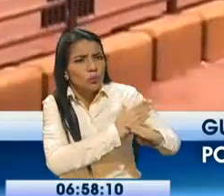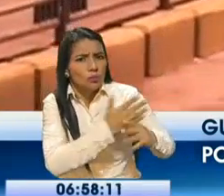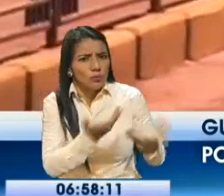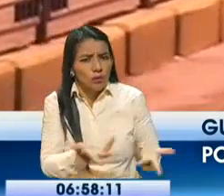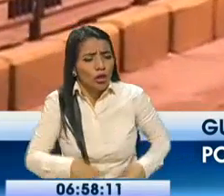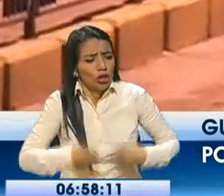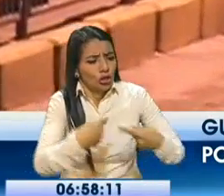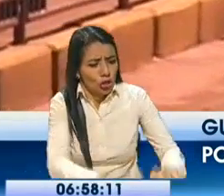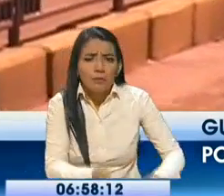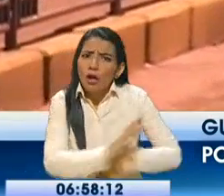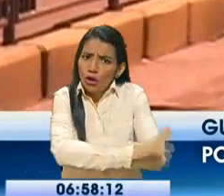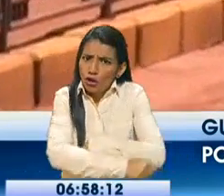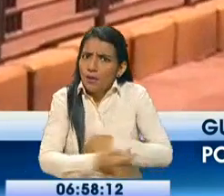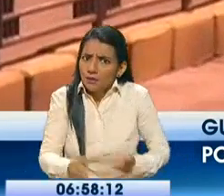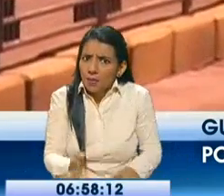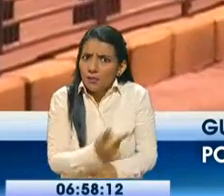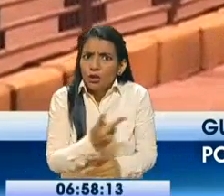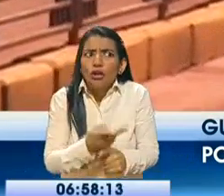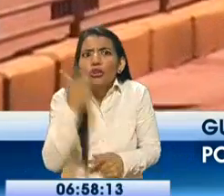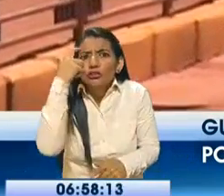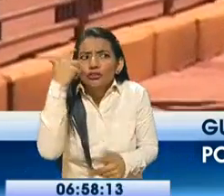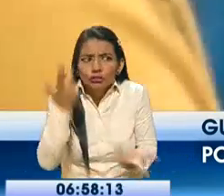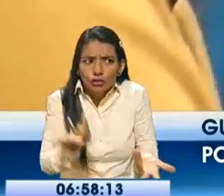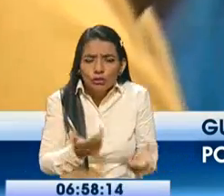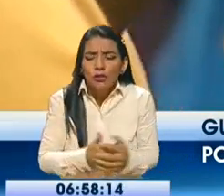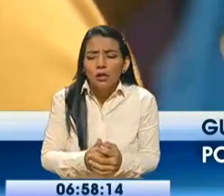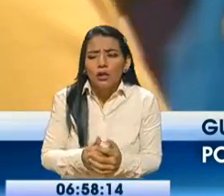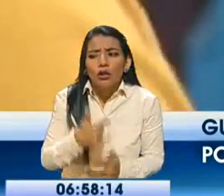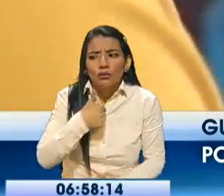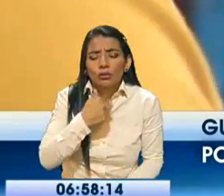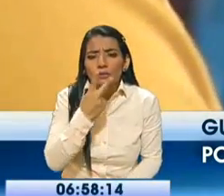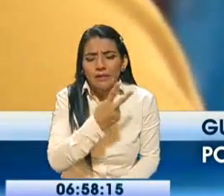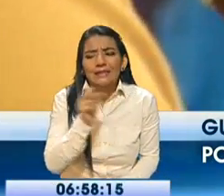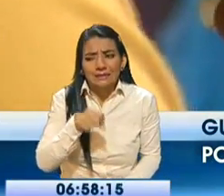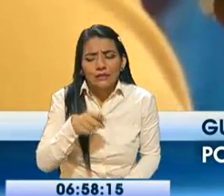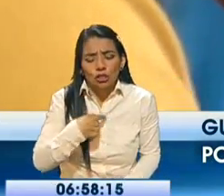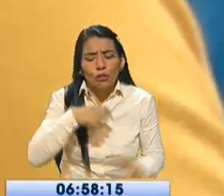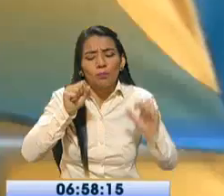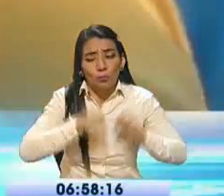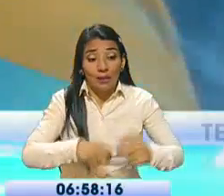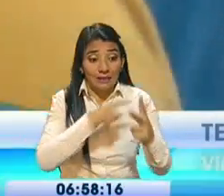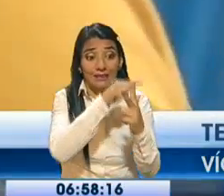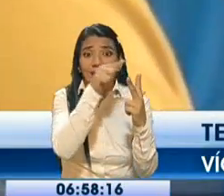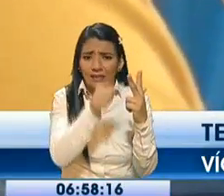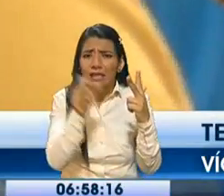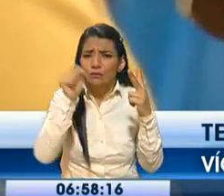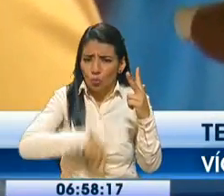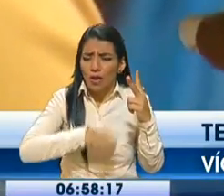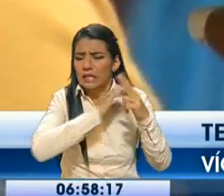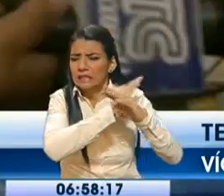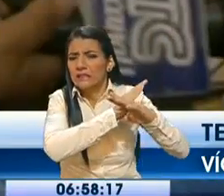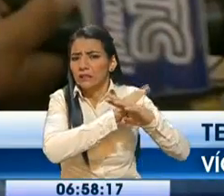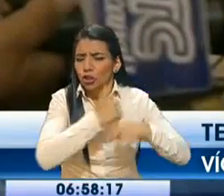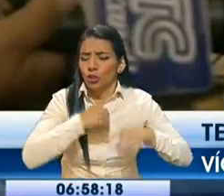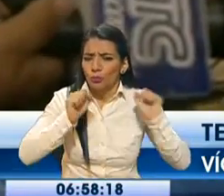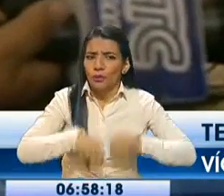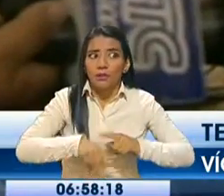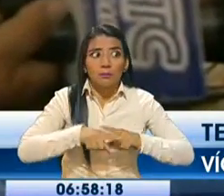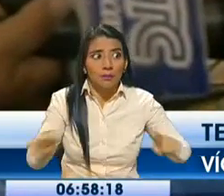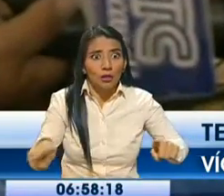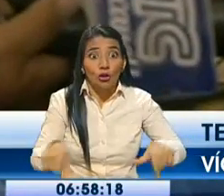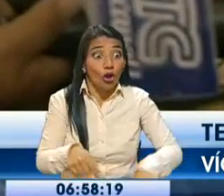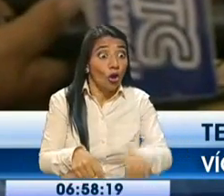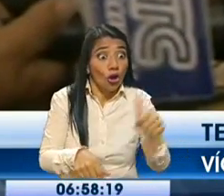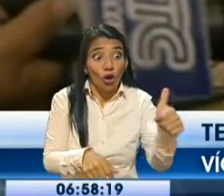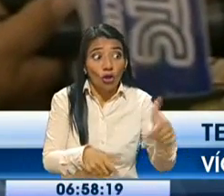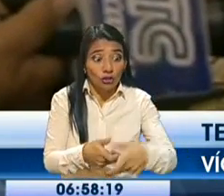midió el riesgo, quizás? No, o sea, que porque yo sí vi que sí me lo podía dominar a los dos, pero ya no me di cuenta cuando